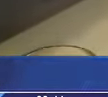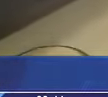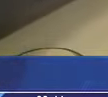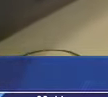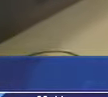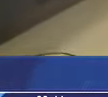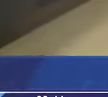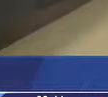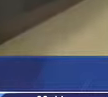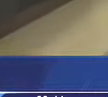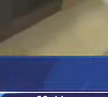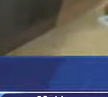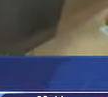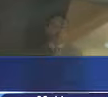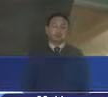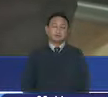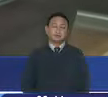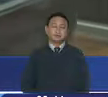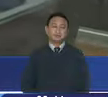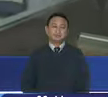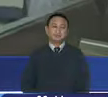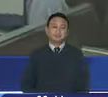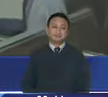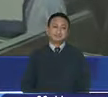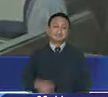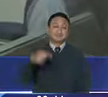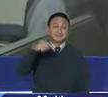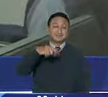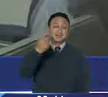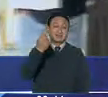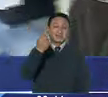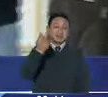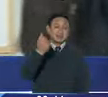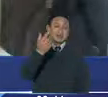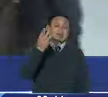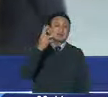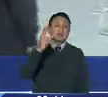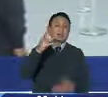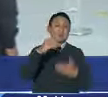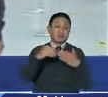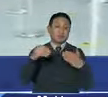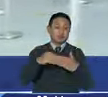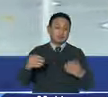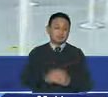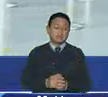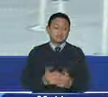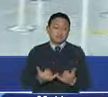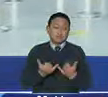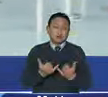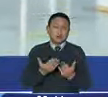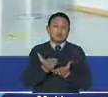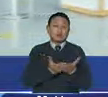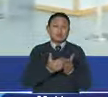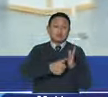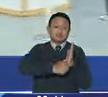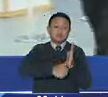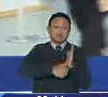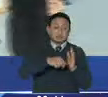no puede ser retirado por un tercero y tiene un costo de $16. Por ahora, el servicio de cedulación está disponible